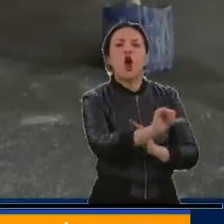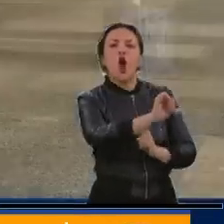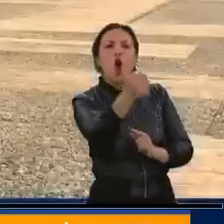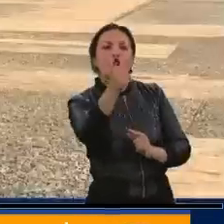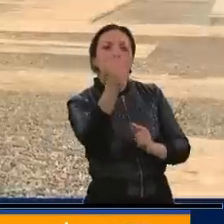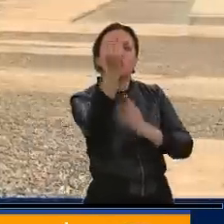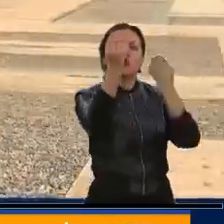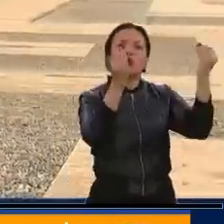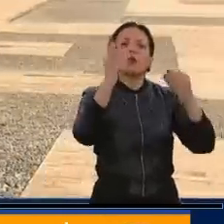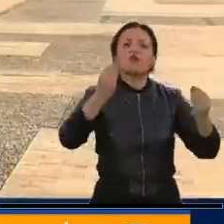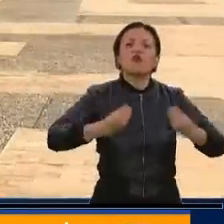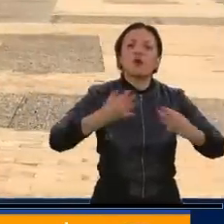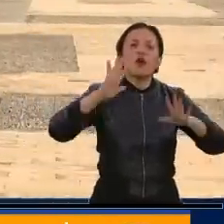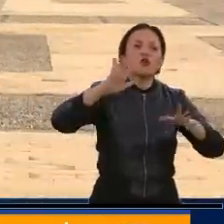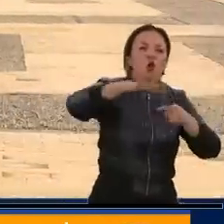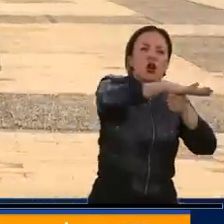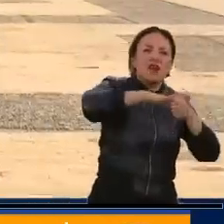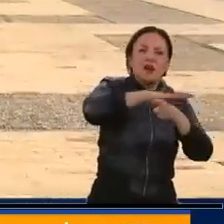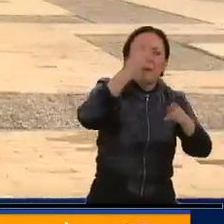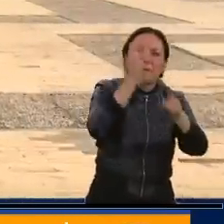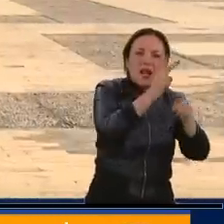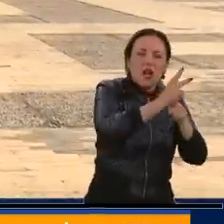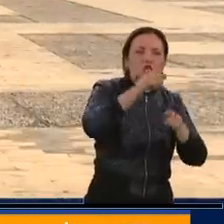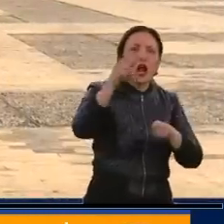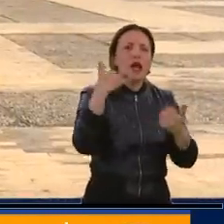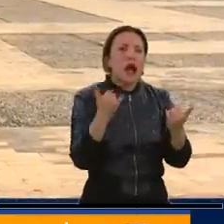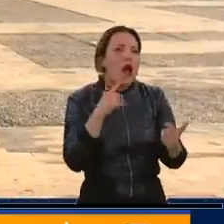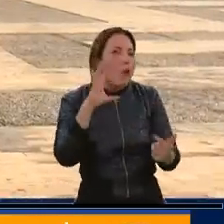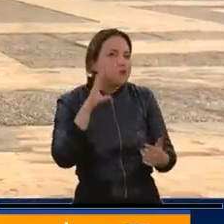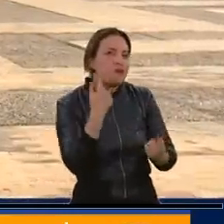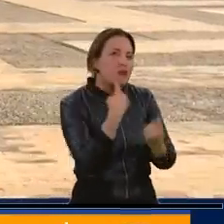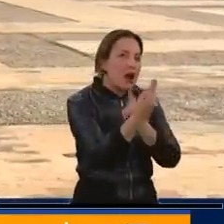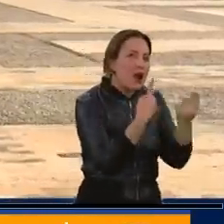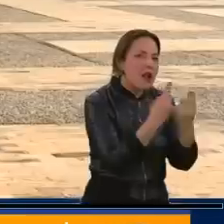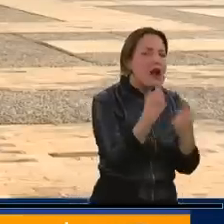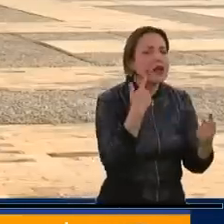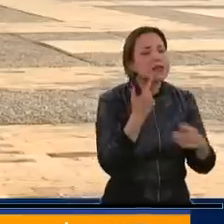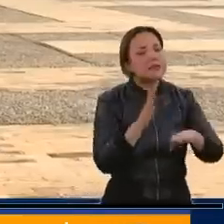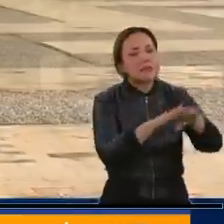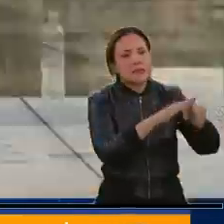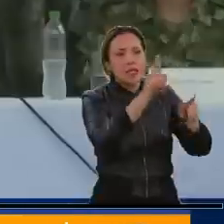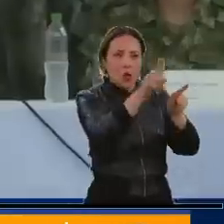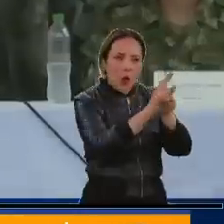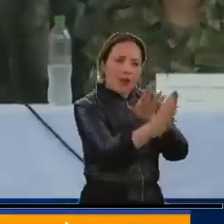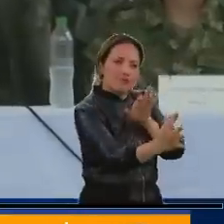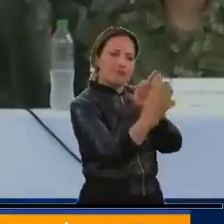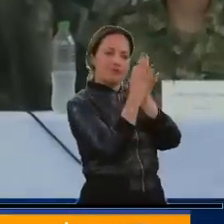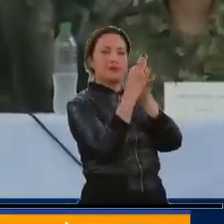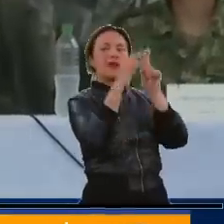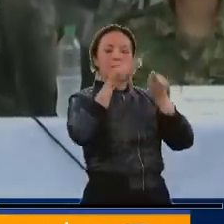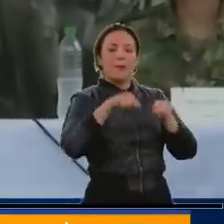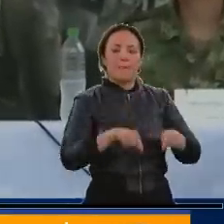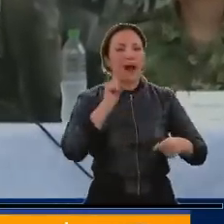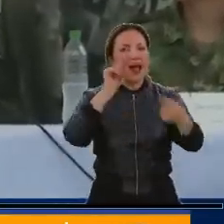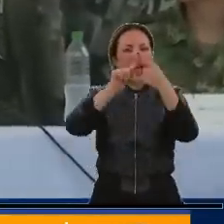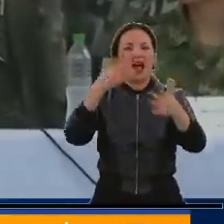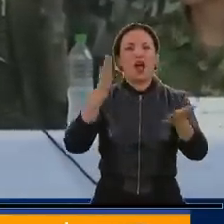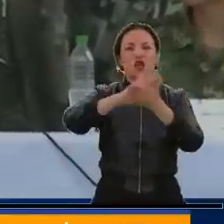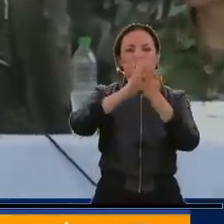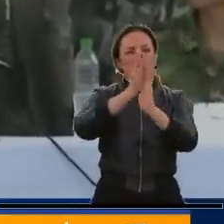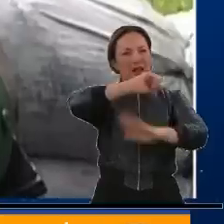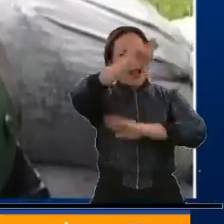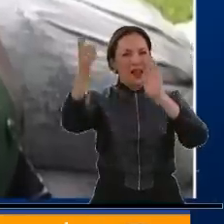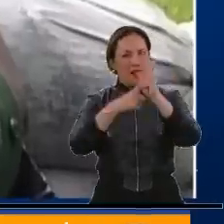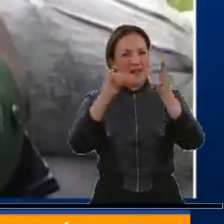cuales dicen están haciendo conversaciones e invitan a que se incorporen a este proceso de paz total. Digamos que esos son